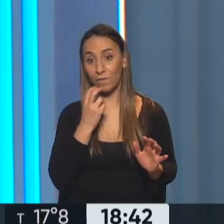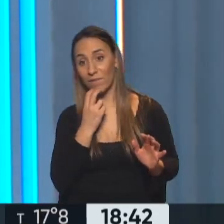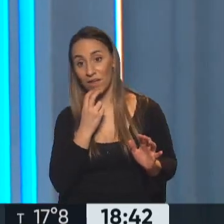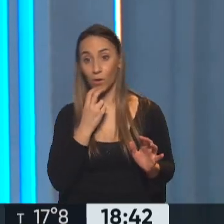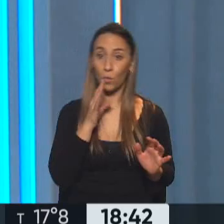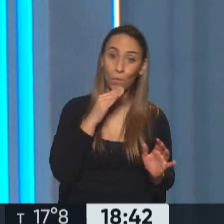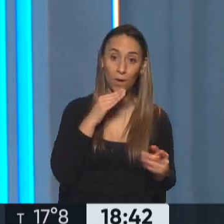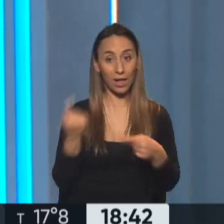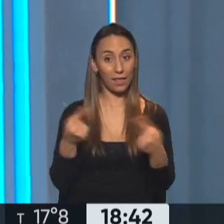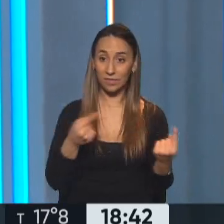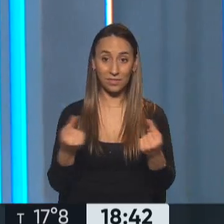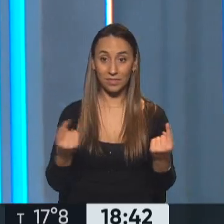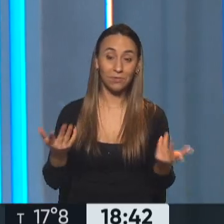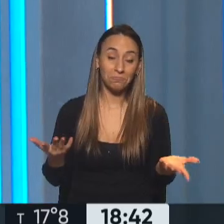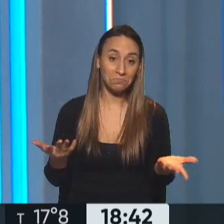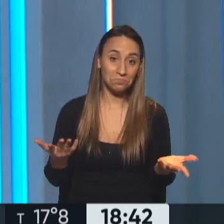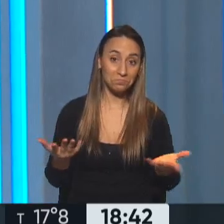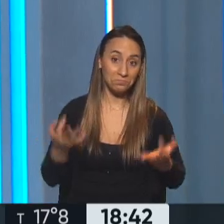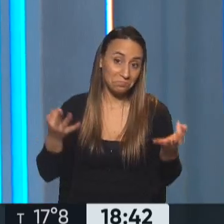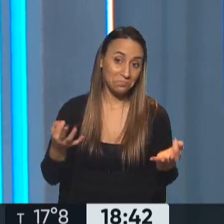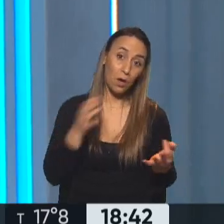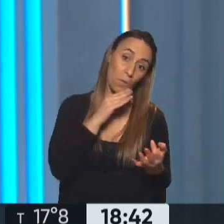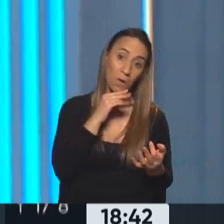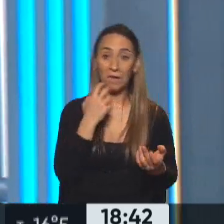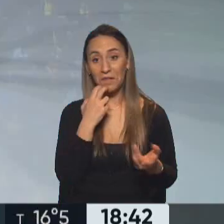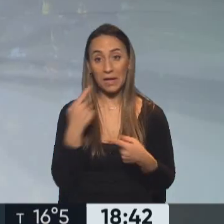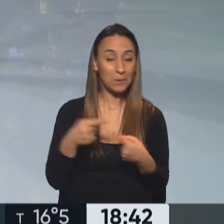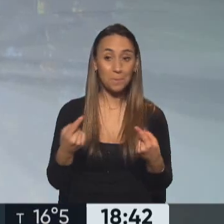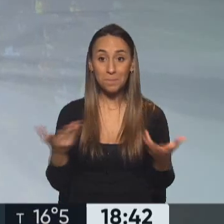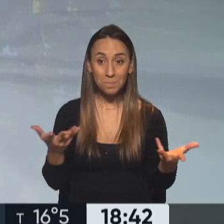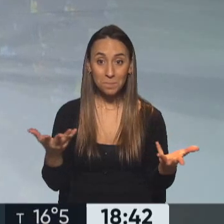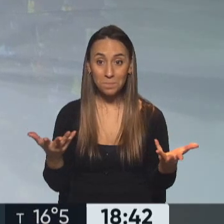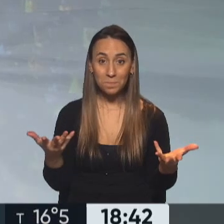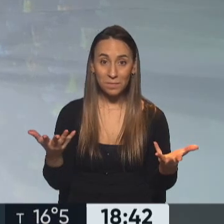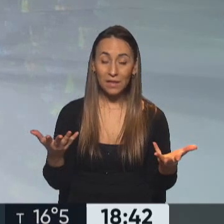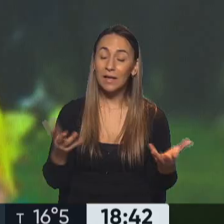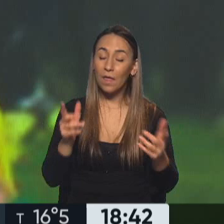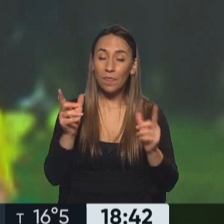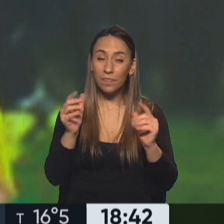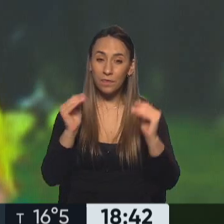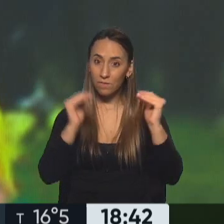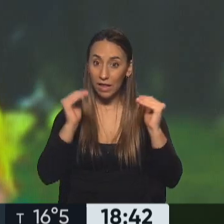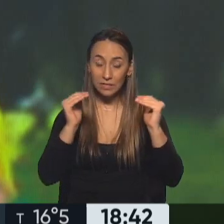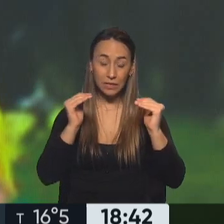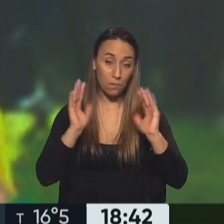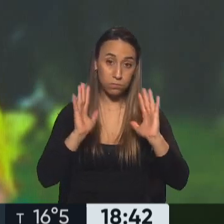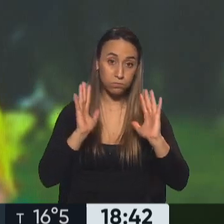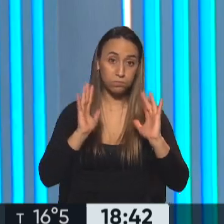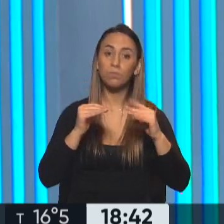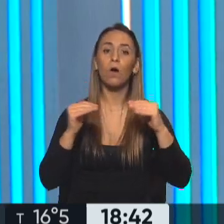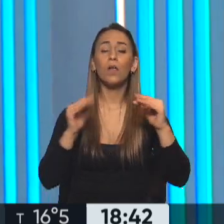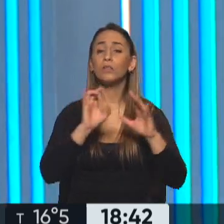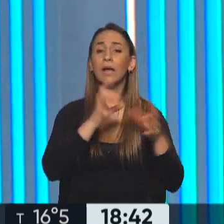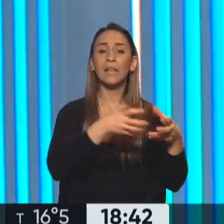Boca, ferro, boca. Y boca, ferro, ferro, boca. Una diferencia de categoría. Sin embargo, en la cancha no se vio